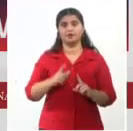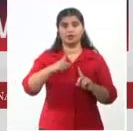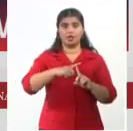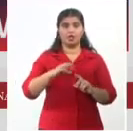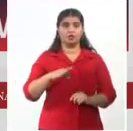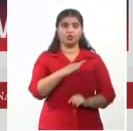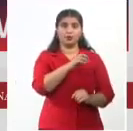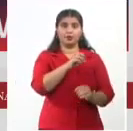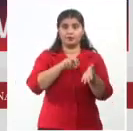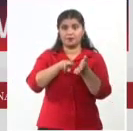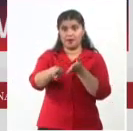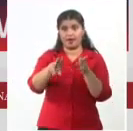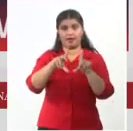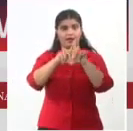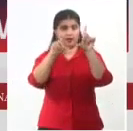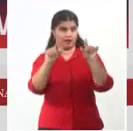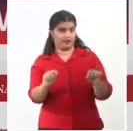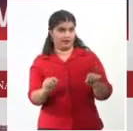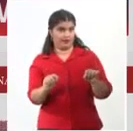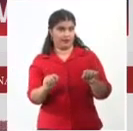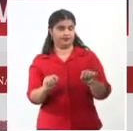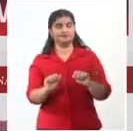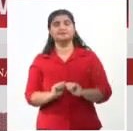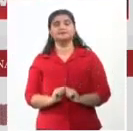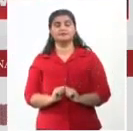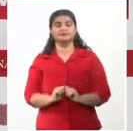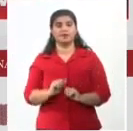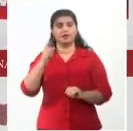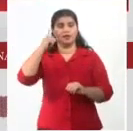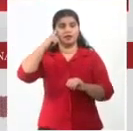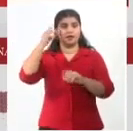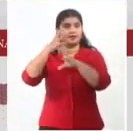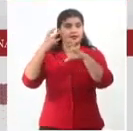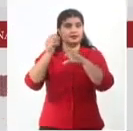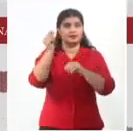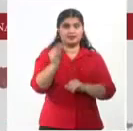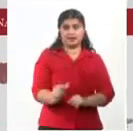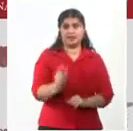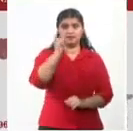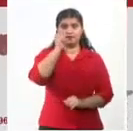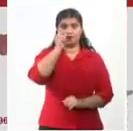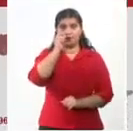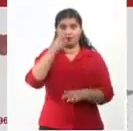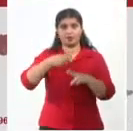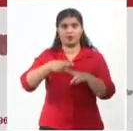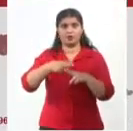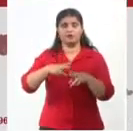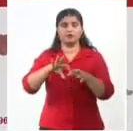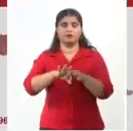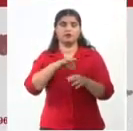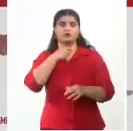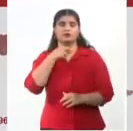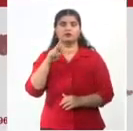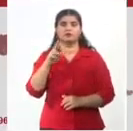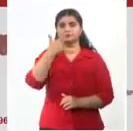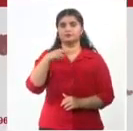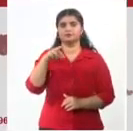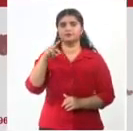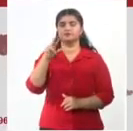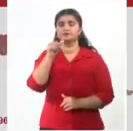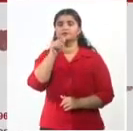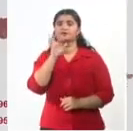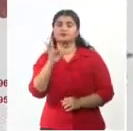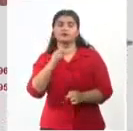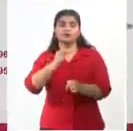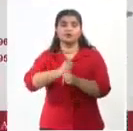hecho viral en redes sociales del científico Gerardo Guillén, perteneciente al Centro de Ingeniería Genética